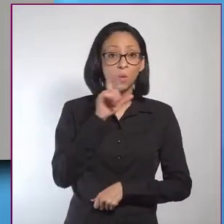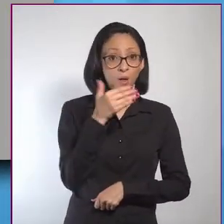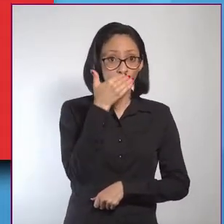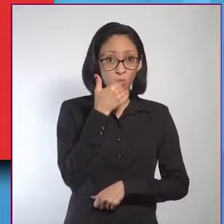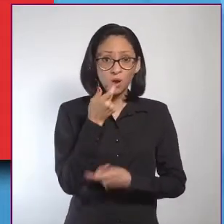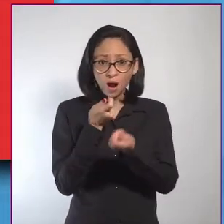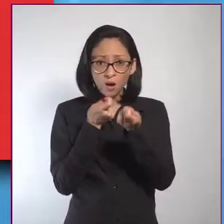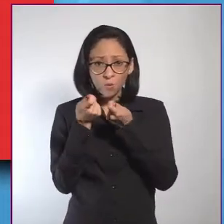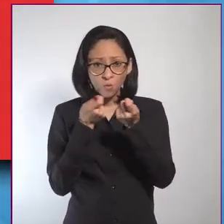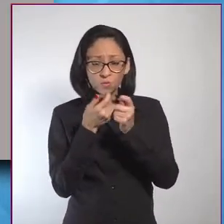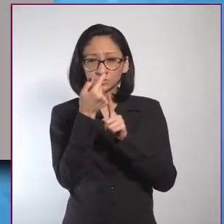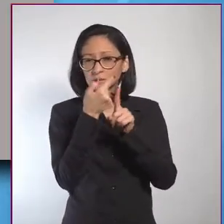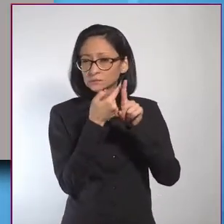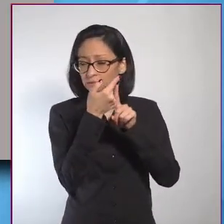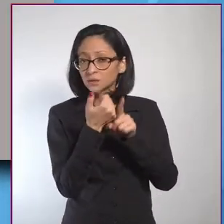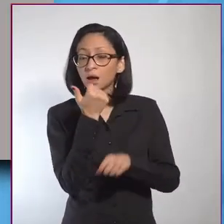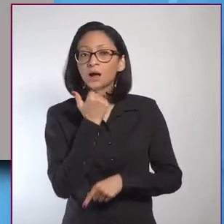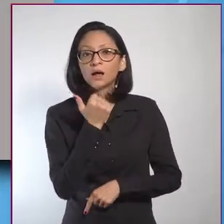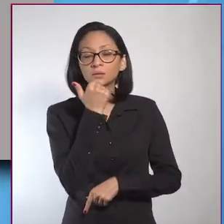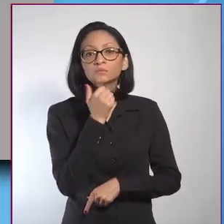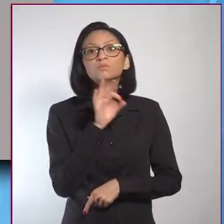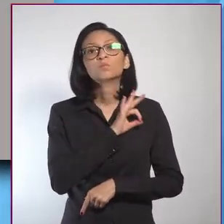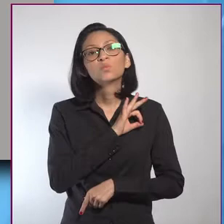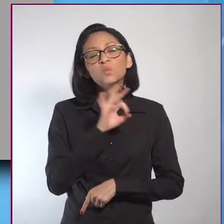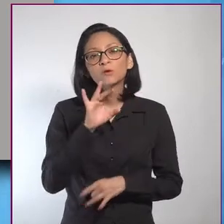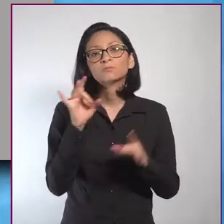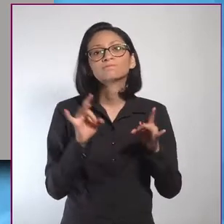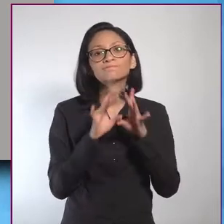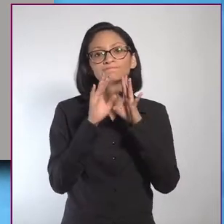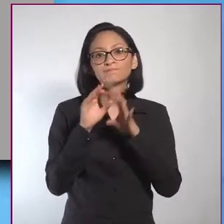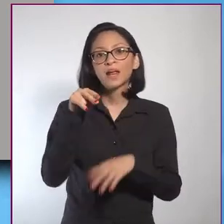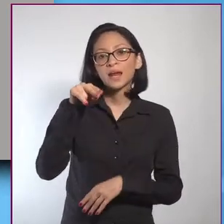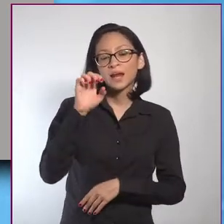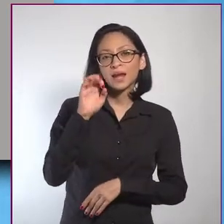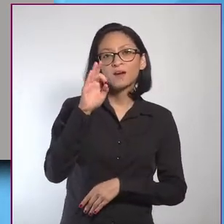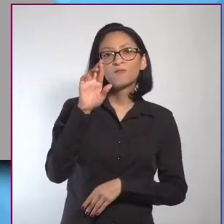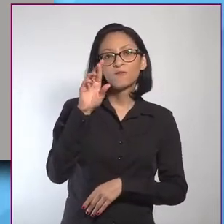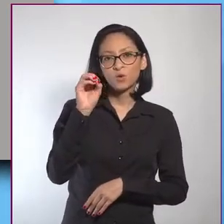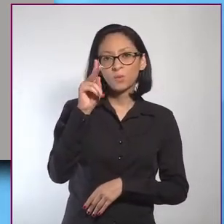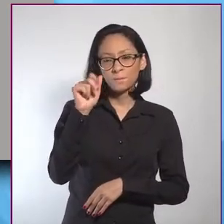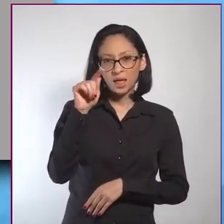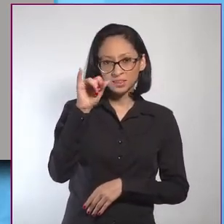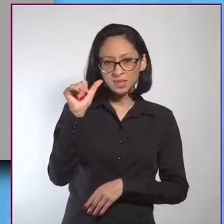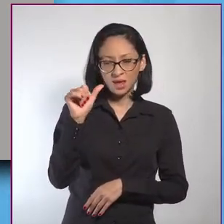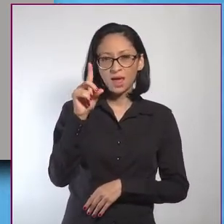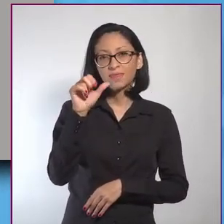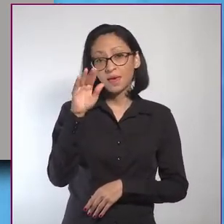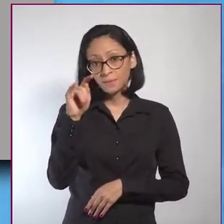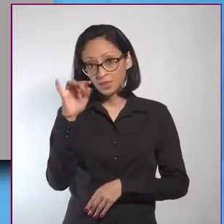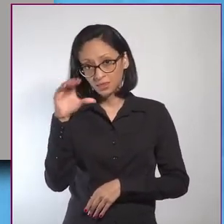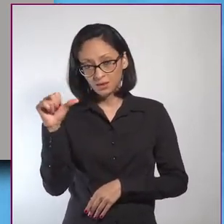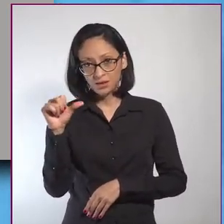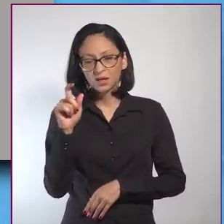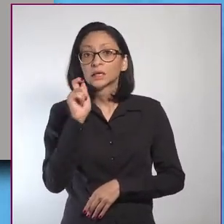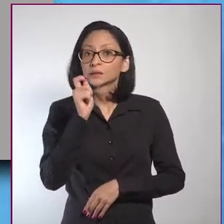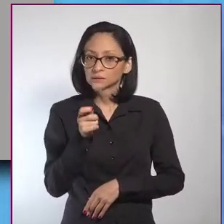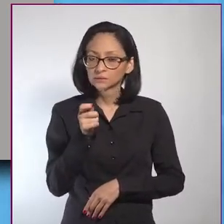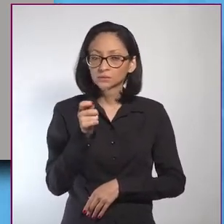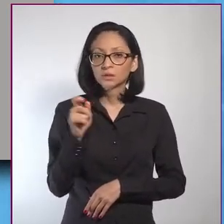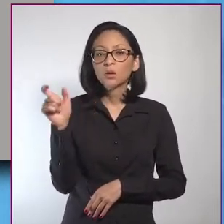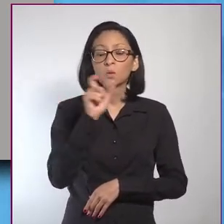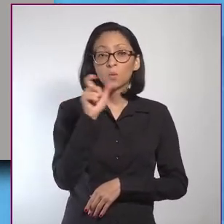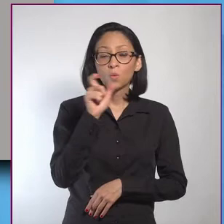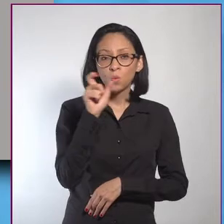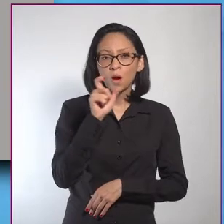de las cifras de glucosa puede causar lo que se conoce como nefropatía diabética, que de la misma manera, en